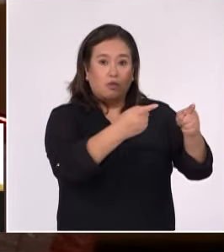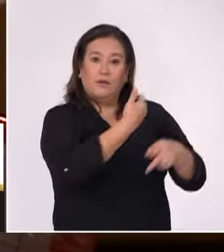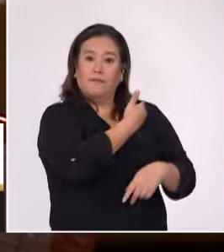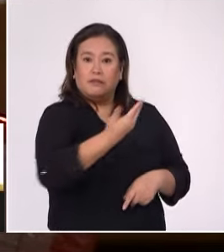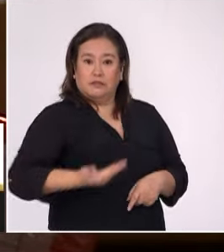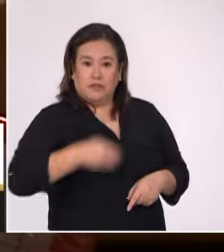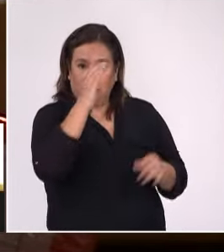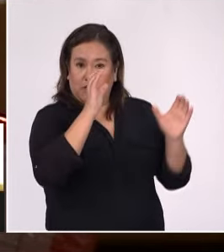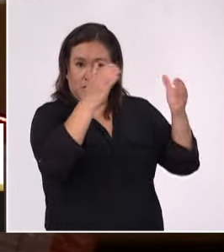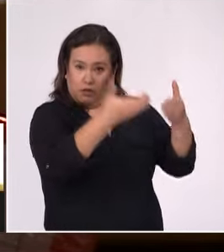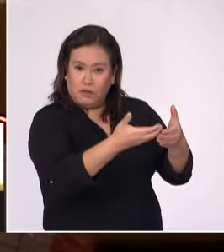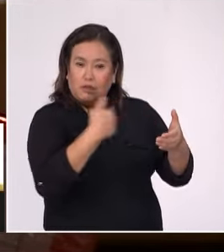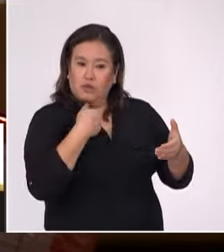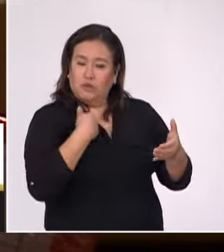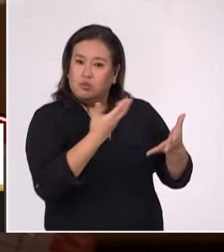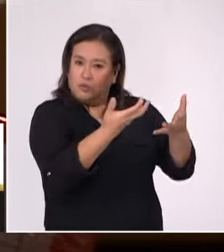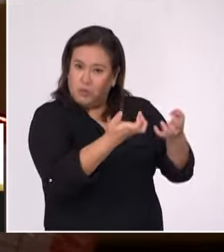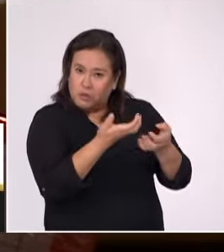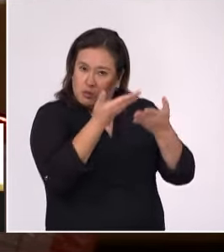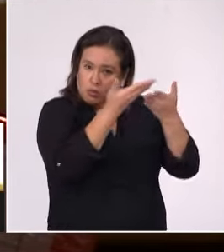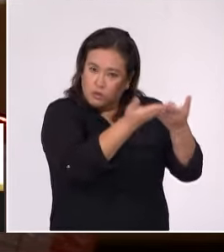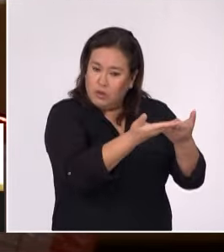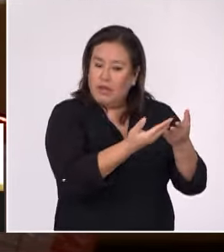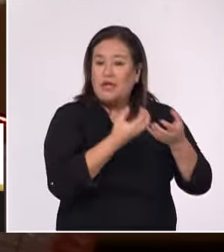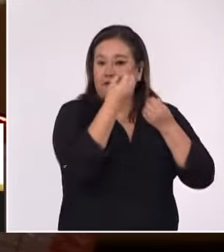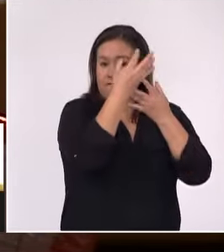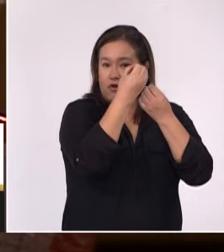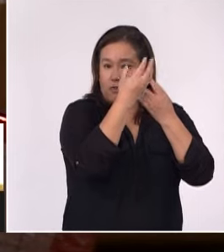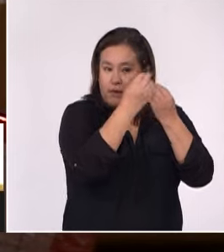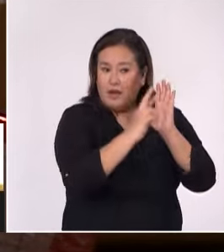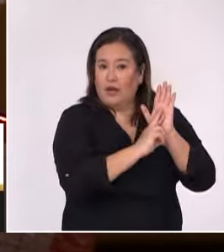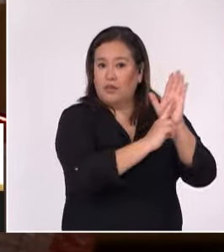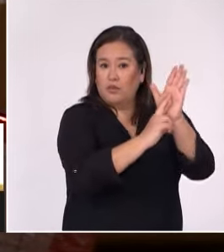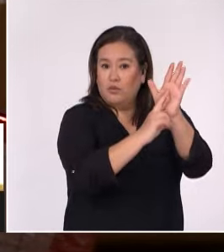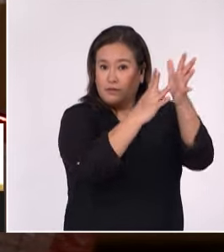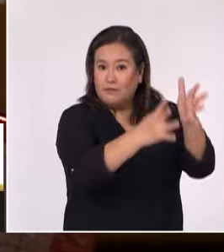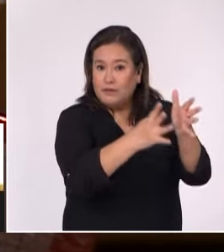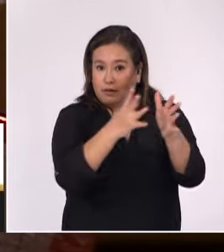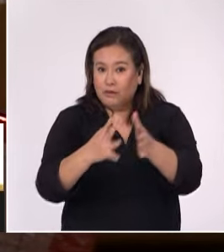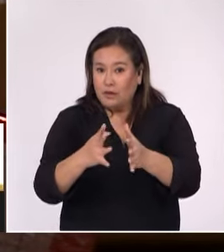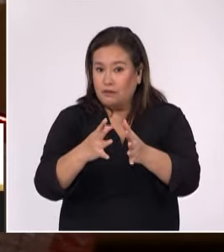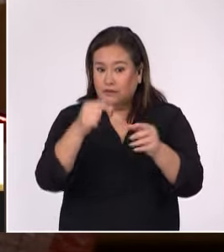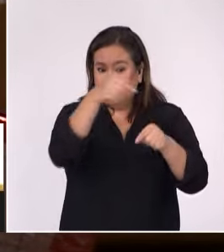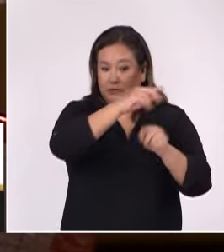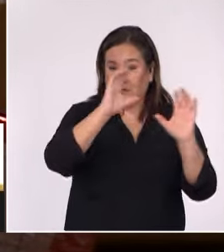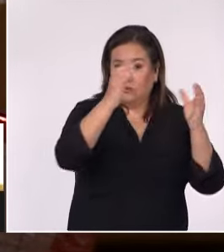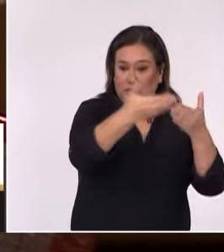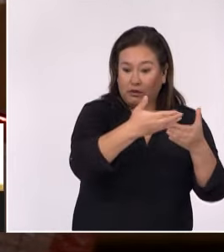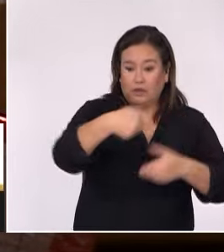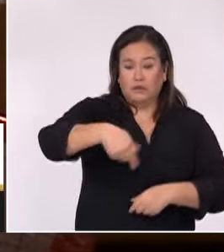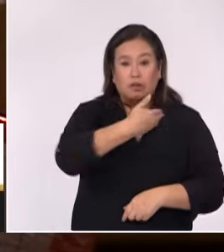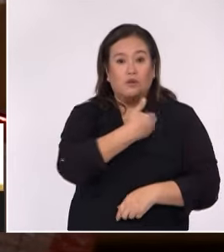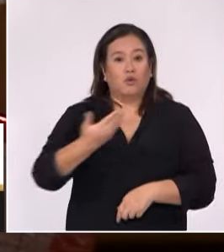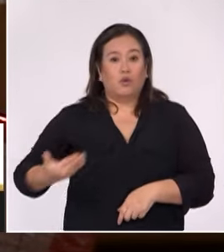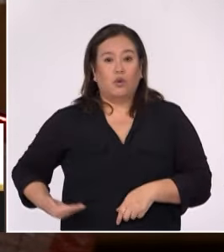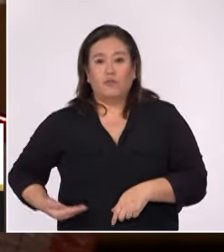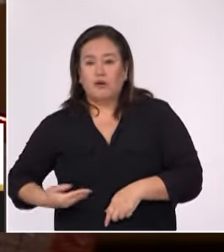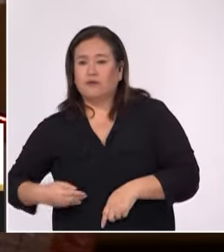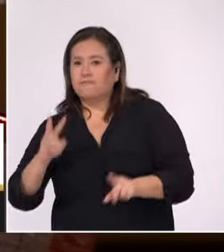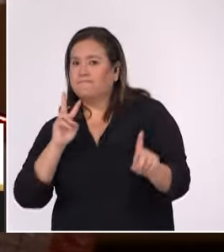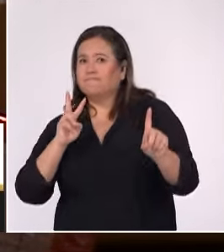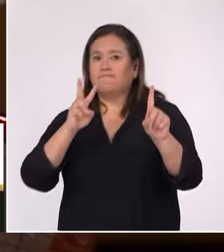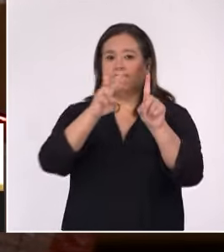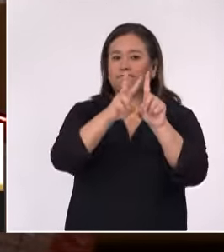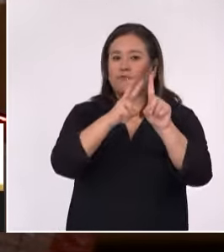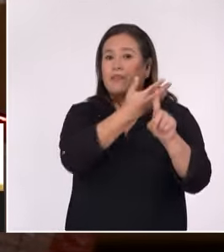intermedio, deseo informar a la representación parlamentaria que nuestro gobierno, con miras a potenciar